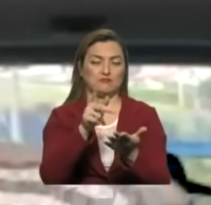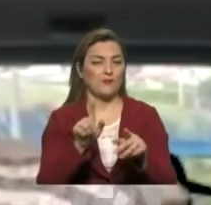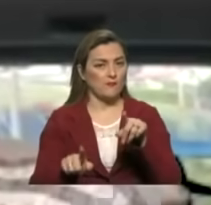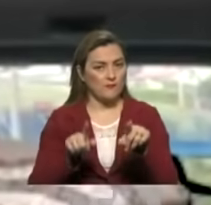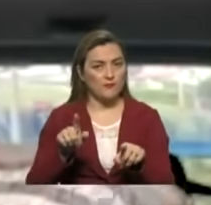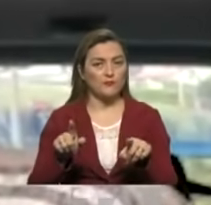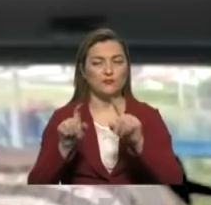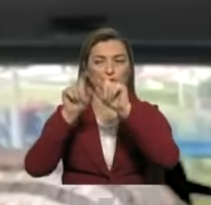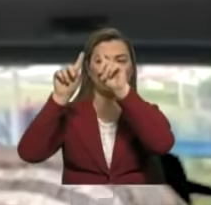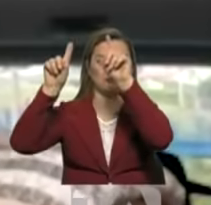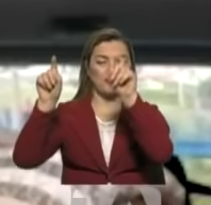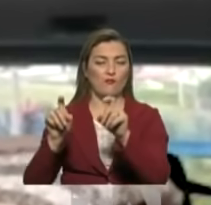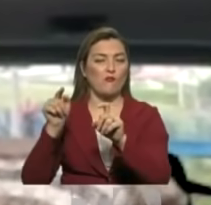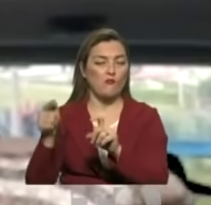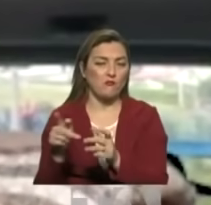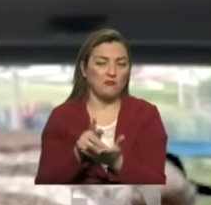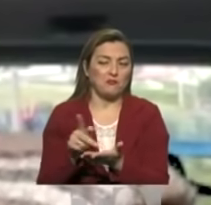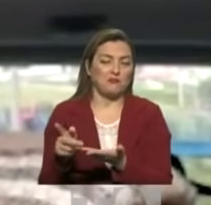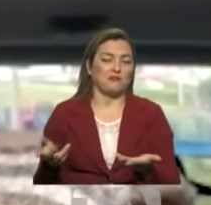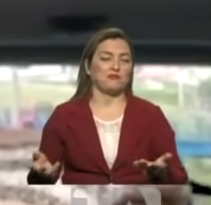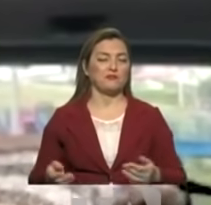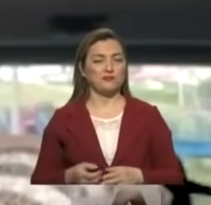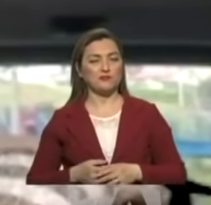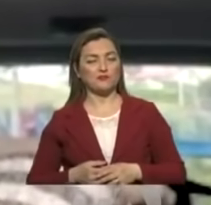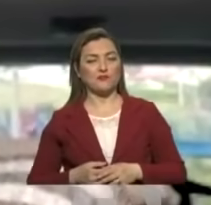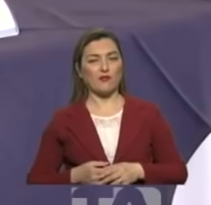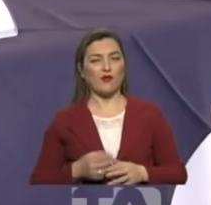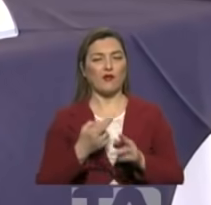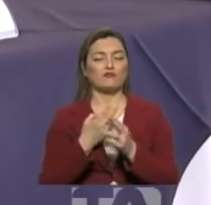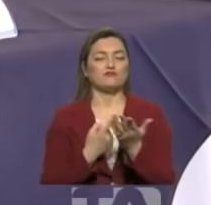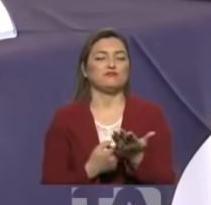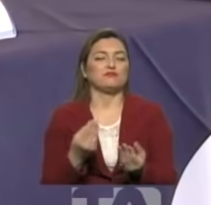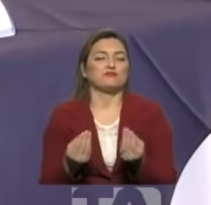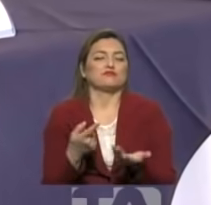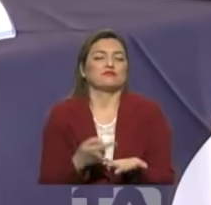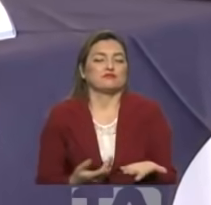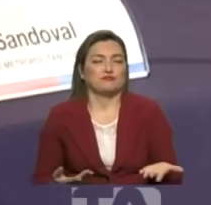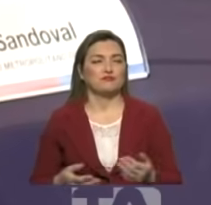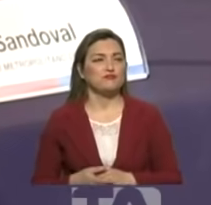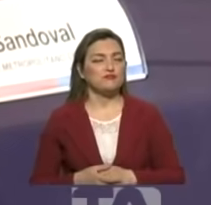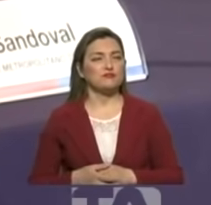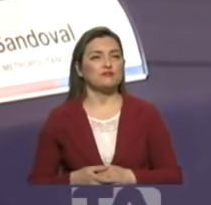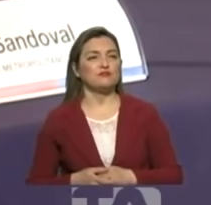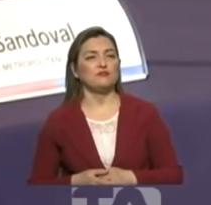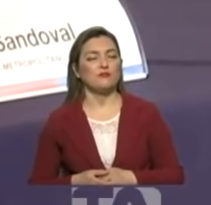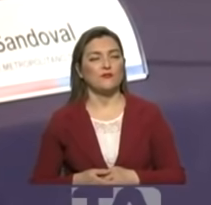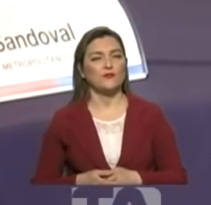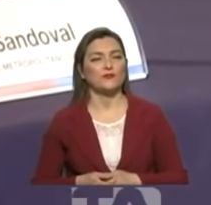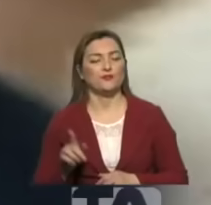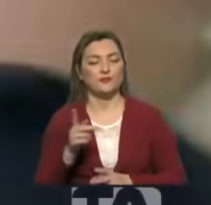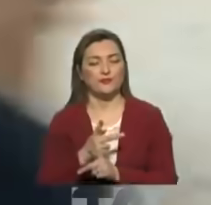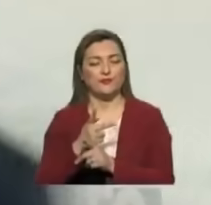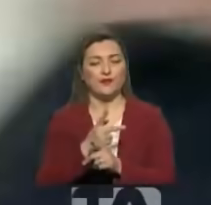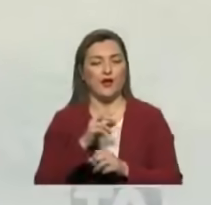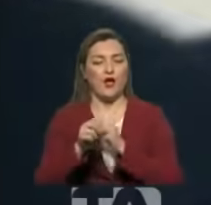algunas consultorías, algunas cosas, ¿para hacer qué? ¿Cuáles son los resultados? Según la concejala Sandoval, anualmente el municipio destina